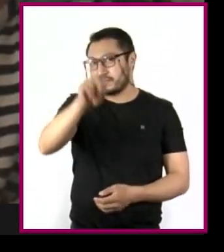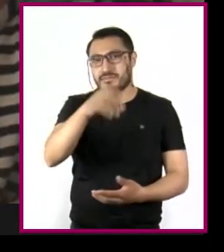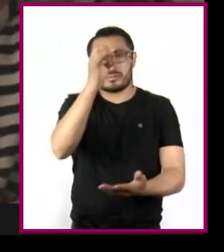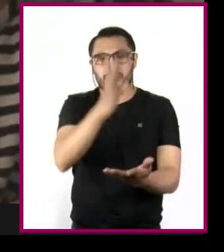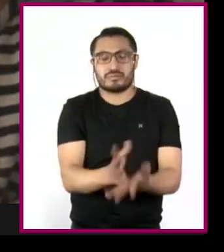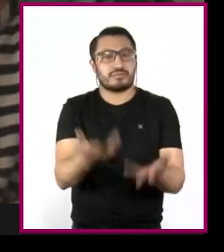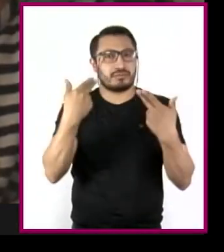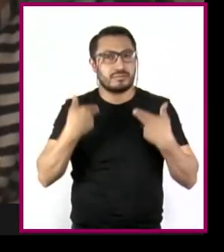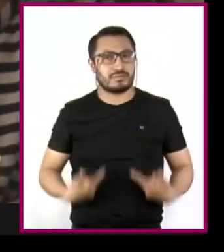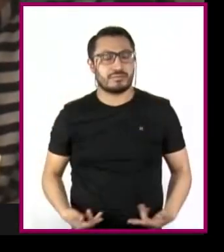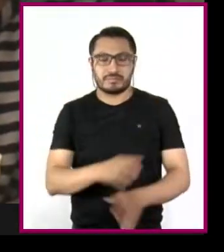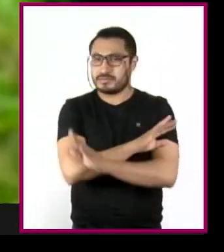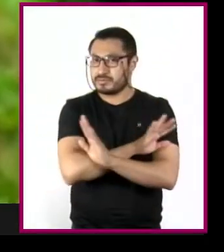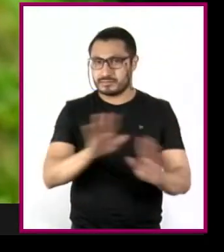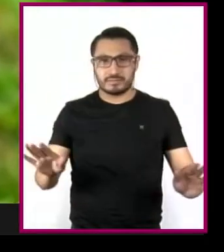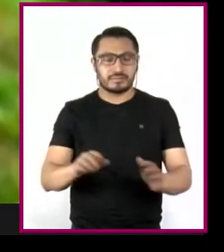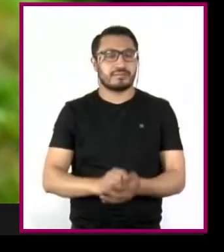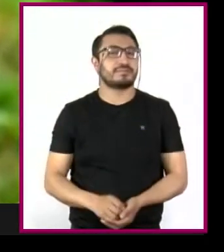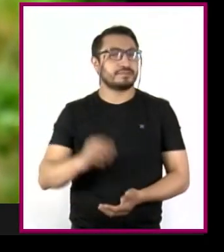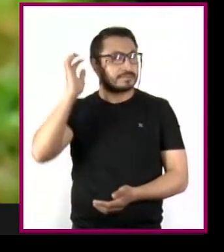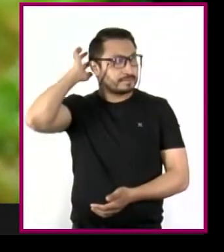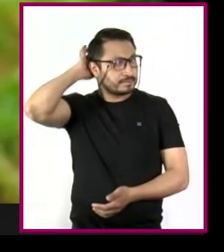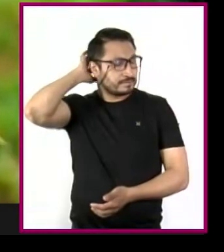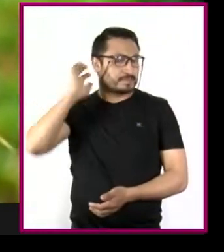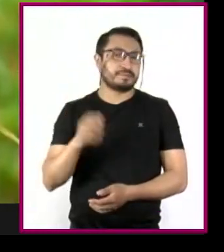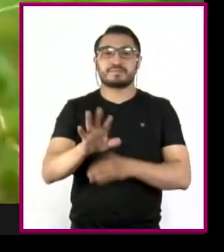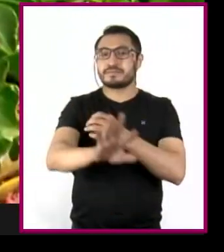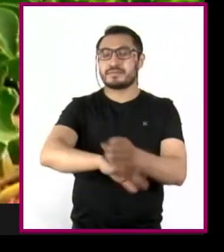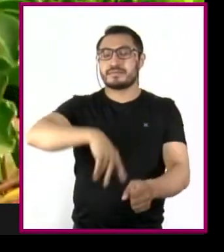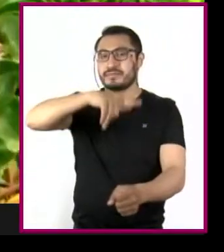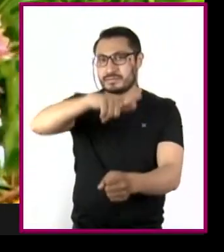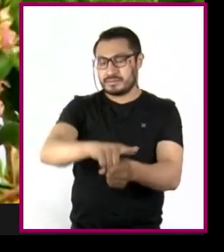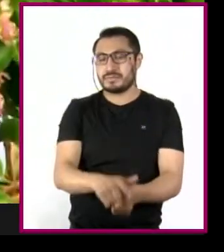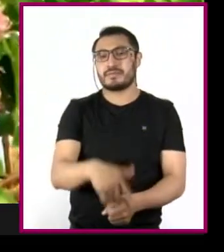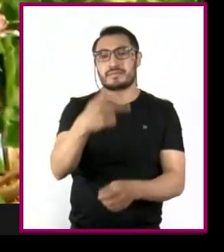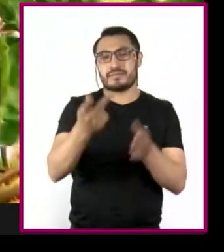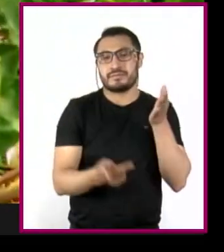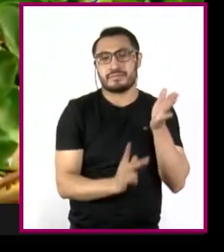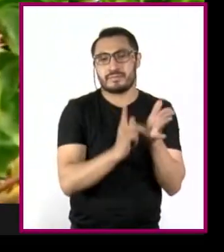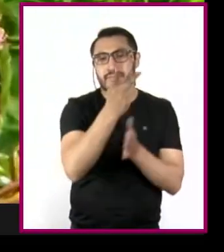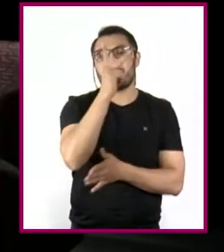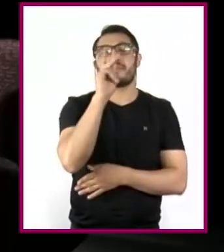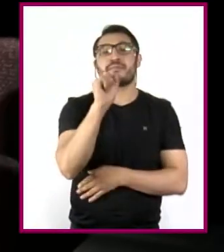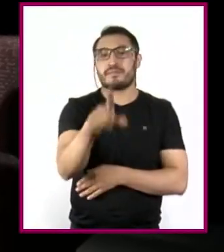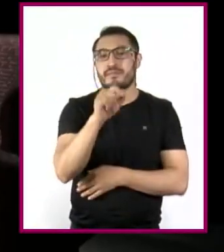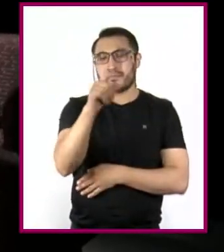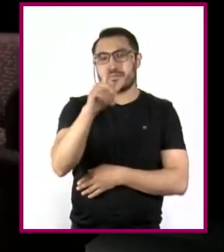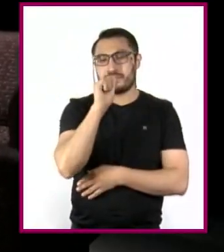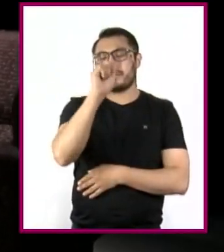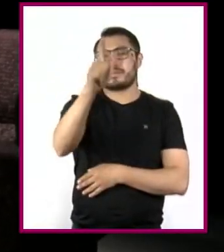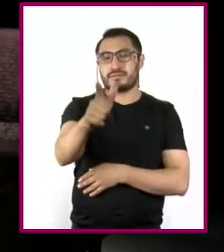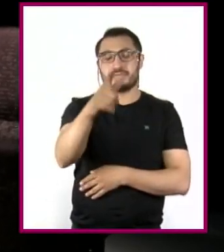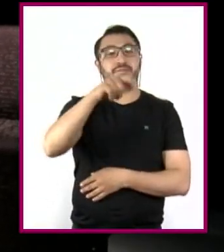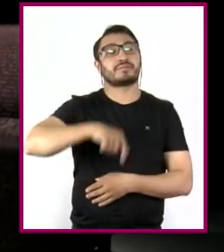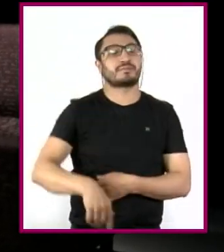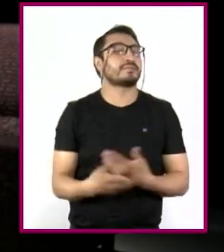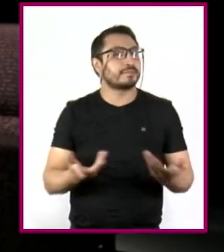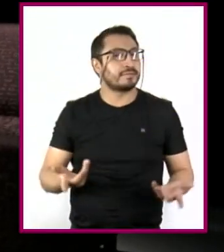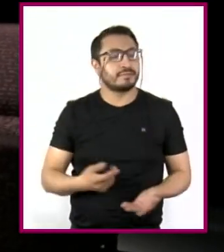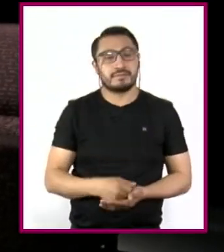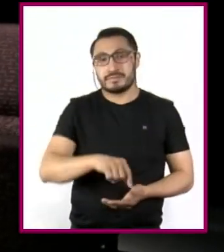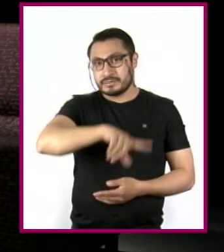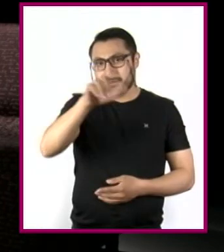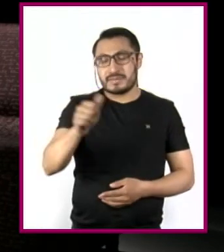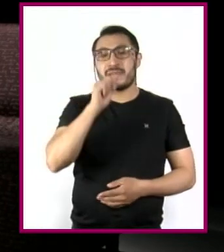los seres humanos. Se decía que los animales e incluso las plantas tenían alma. Después, el